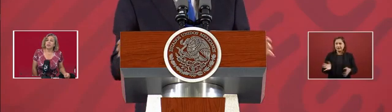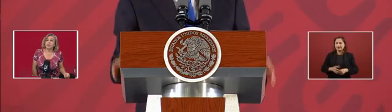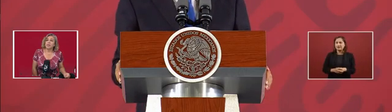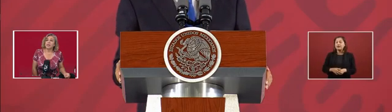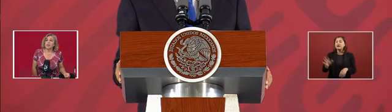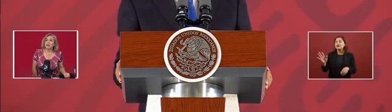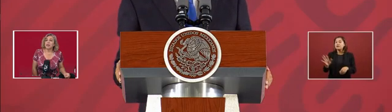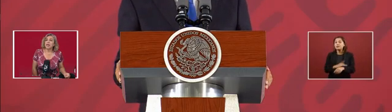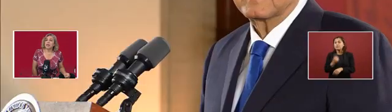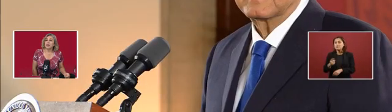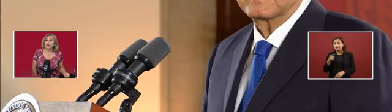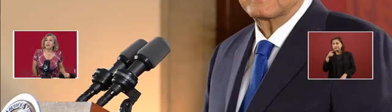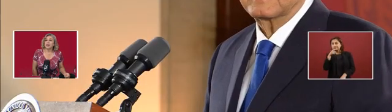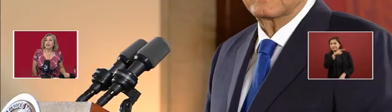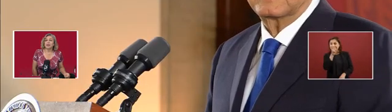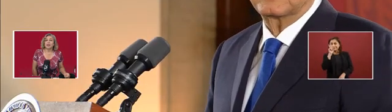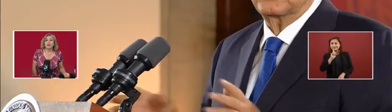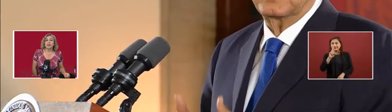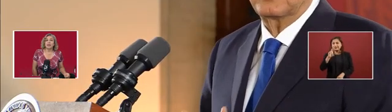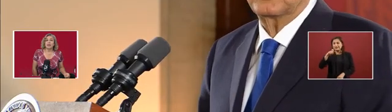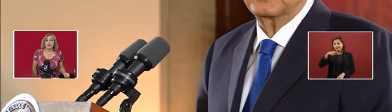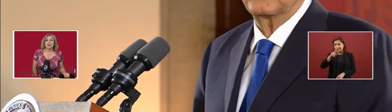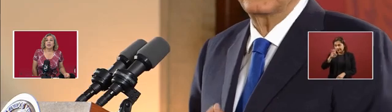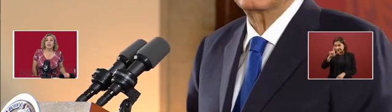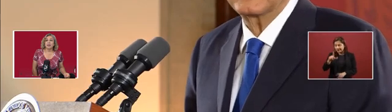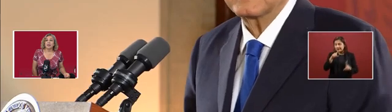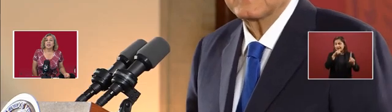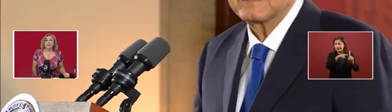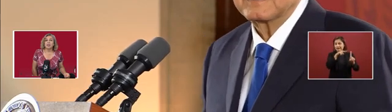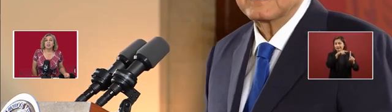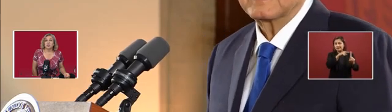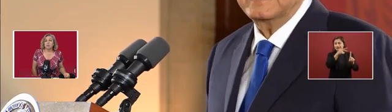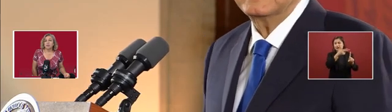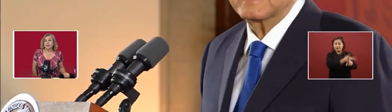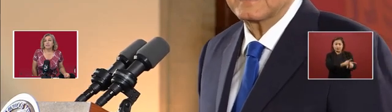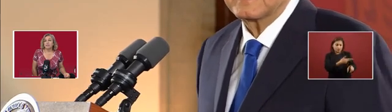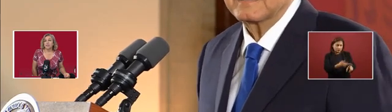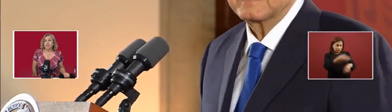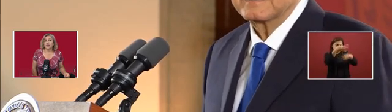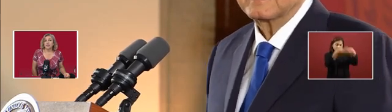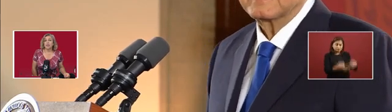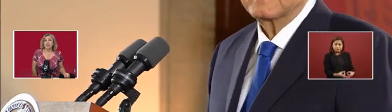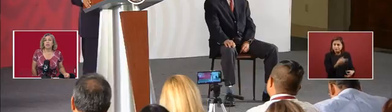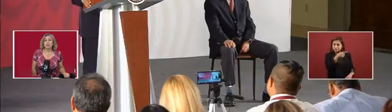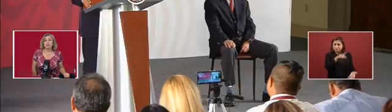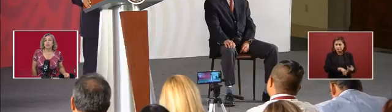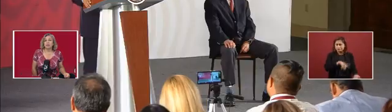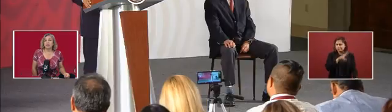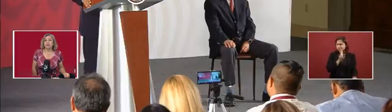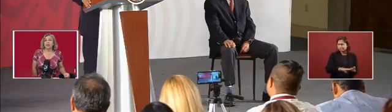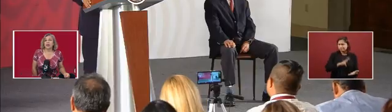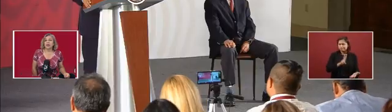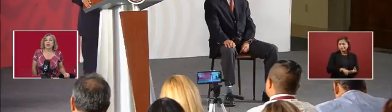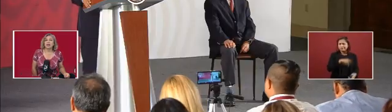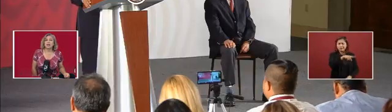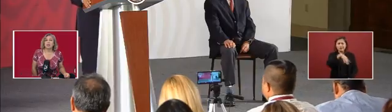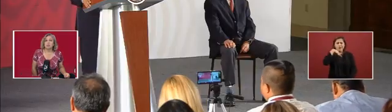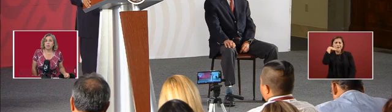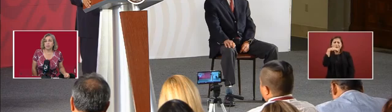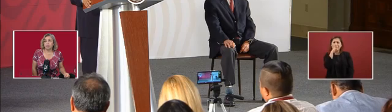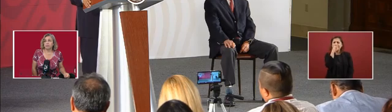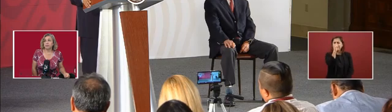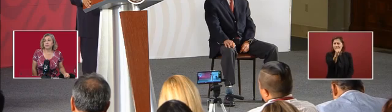secretarial. Sería importante It's analizar este tema important porque to están haciendo un analyze this llamamiento a matter huelga because para they're el mes de enero. making a Ellos no call quieren for la a